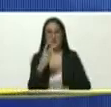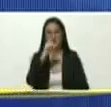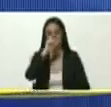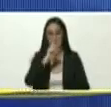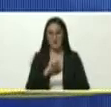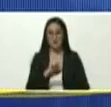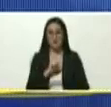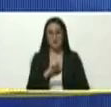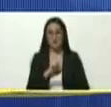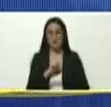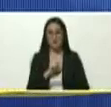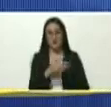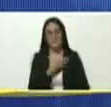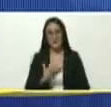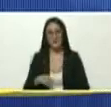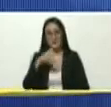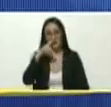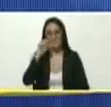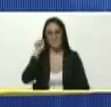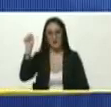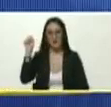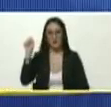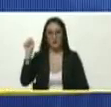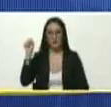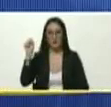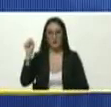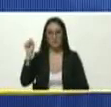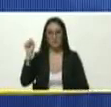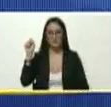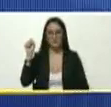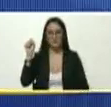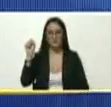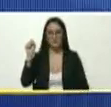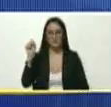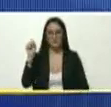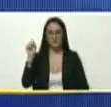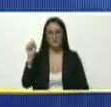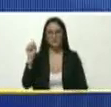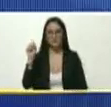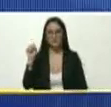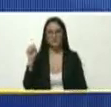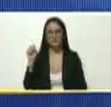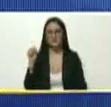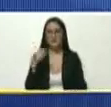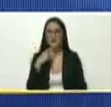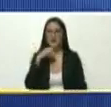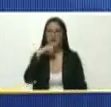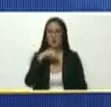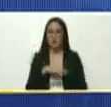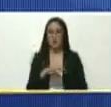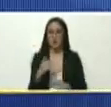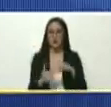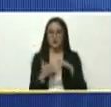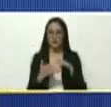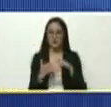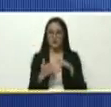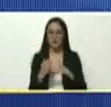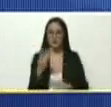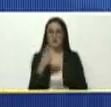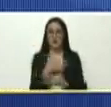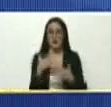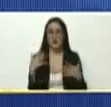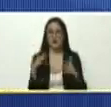años. El presidente Nicolás Maduro ha definido la historia de la institución en tres